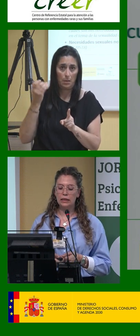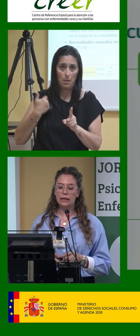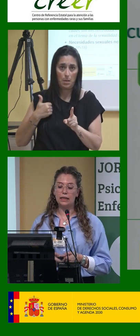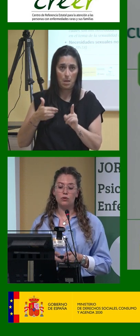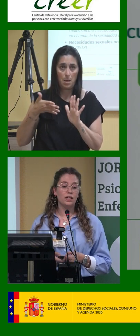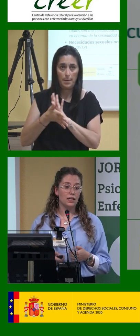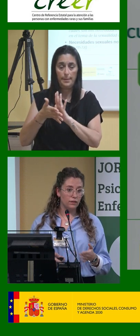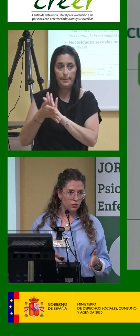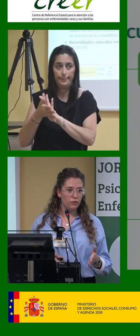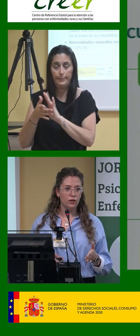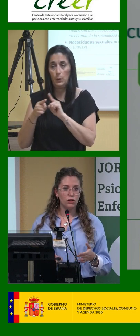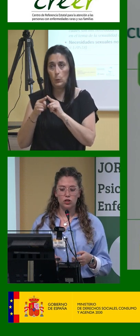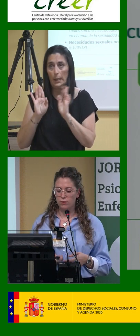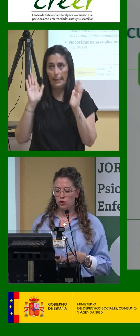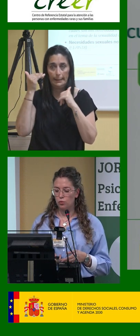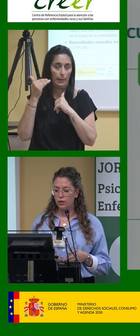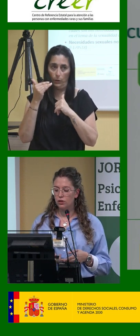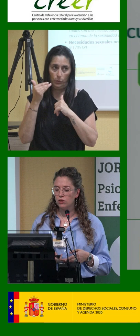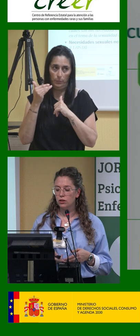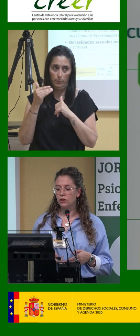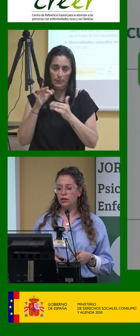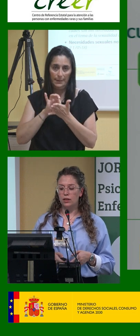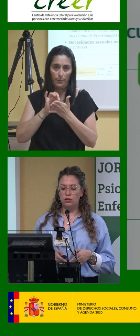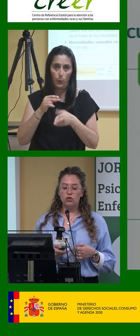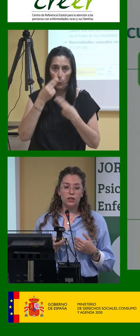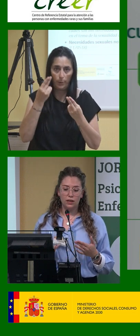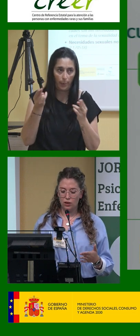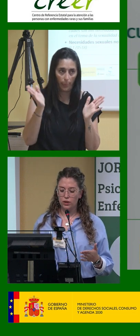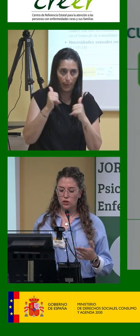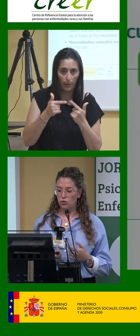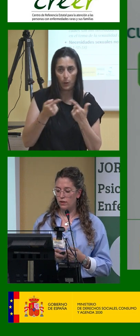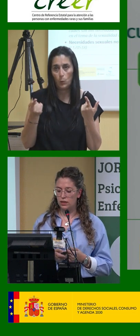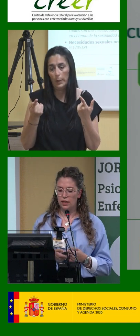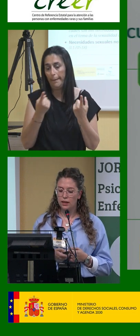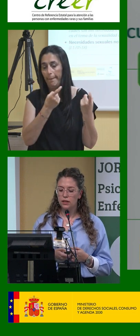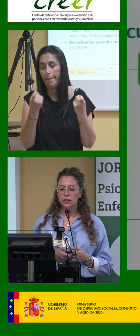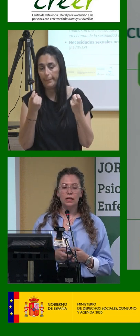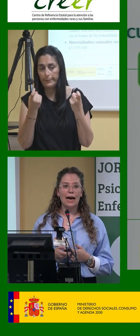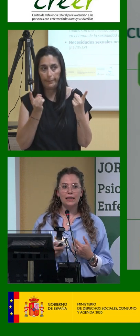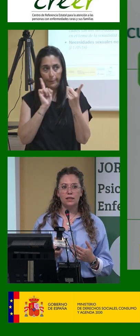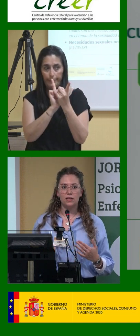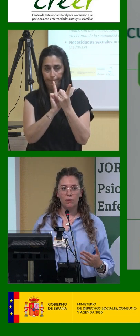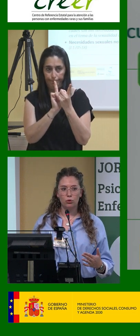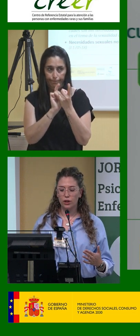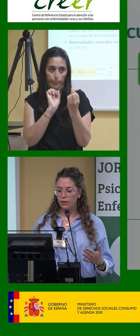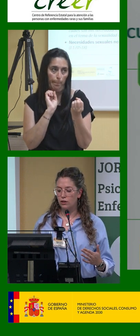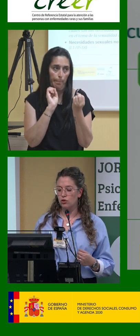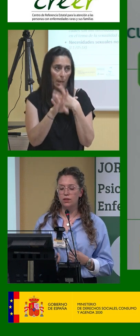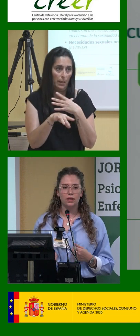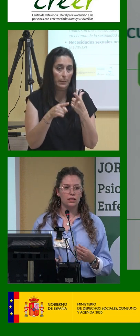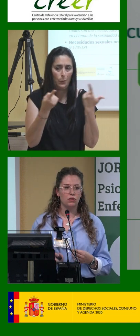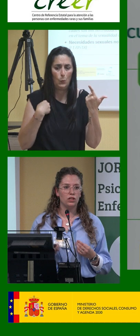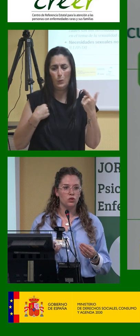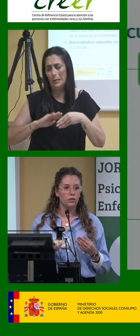anteriores, que hay una desatención y fallo de los servicios públicos. No se tienen en cuenta sus necesidades, hay excesiva burocracia.